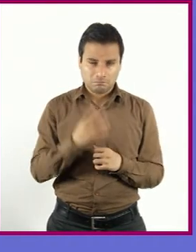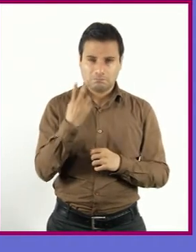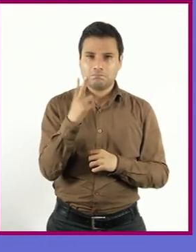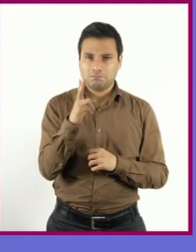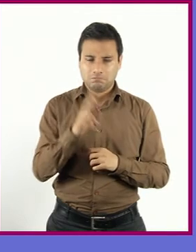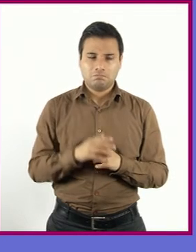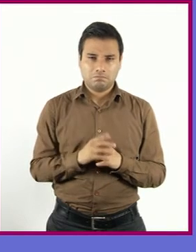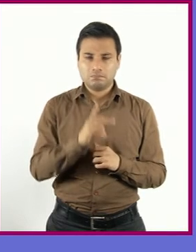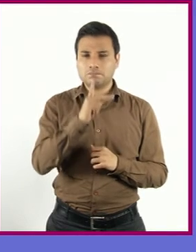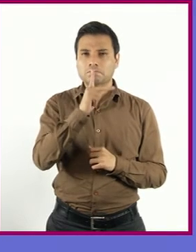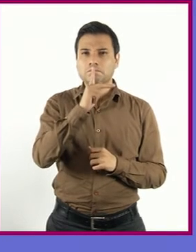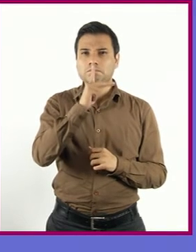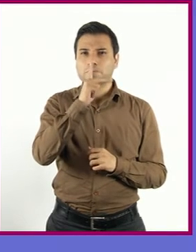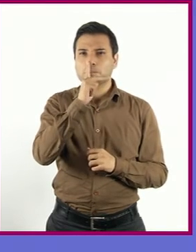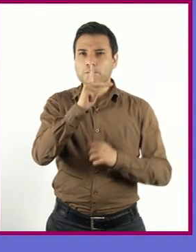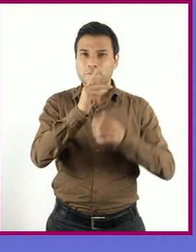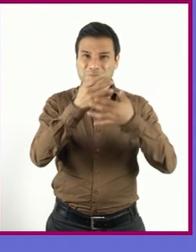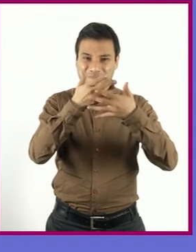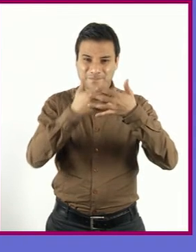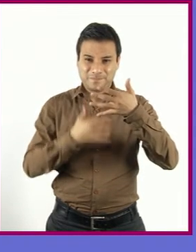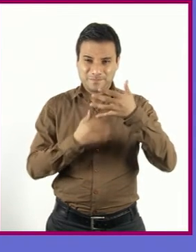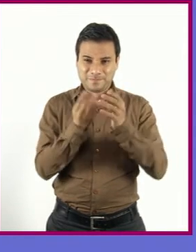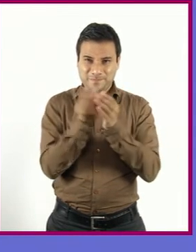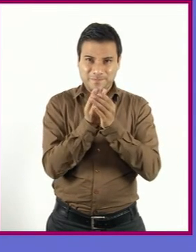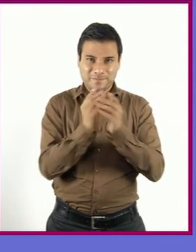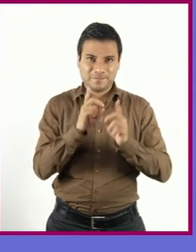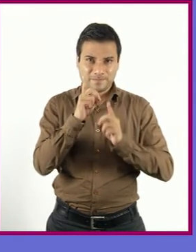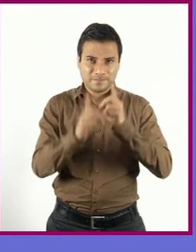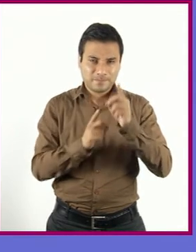Este vocabulario deportivo también se aplica.